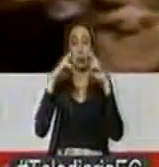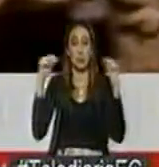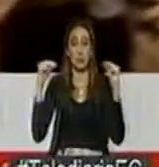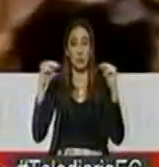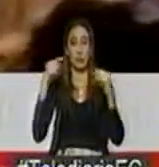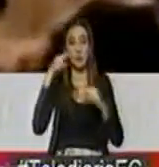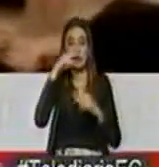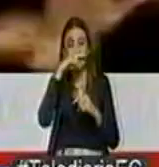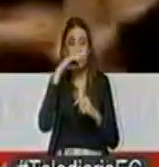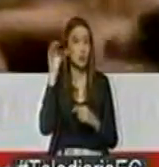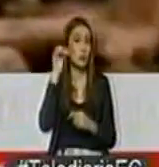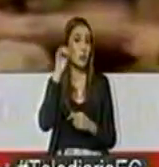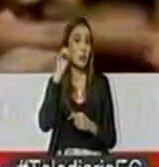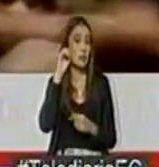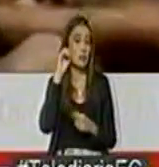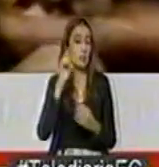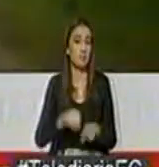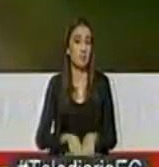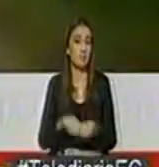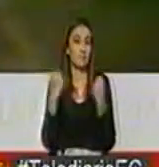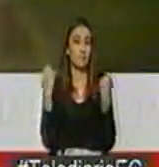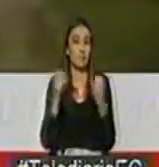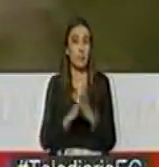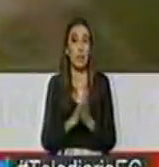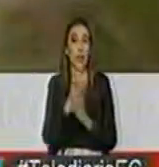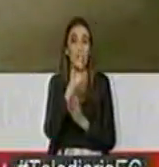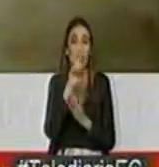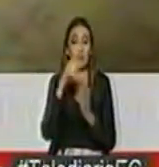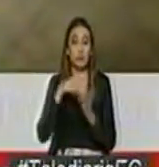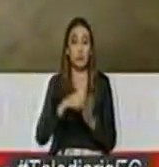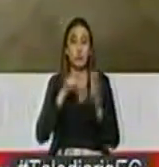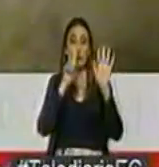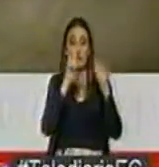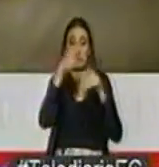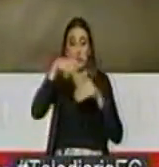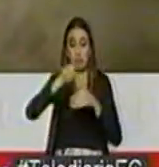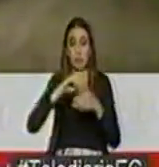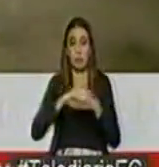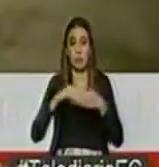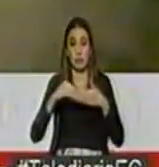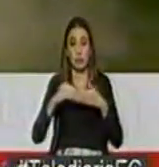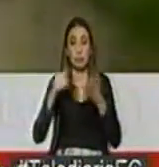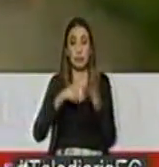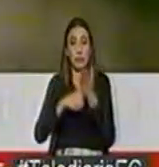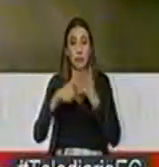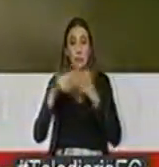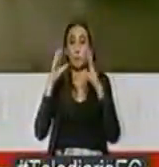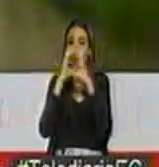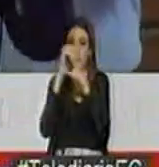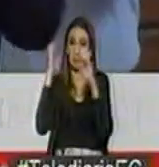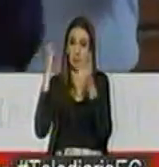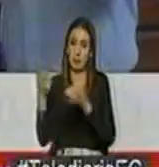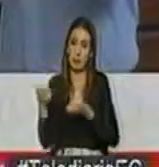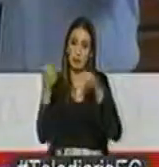y orellana los 2.7 millones provienen de fondos el ministerio de transportes y obras públicas